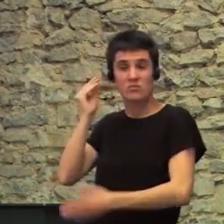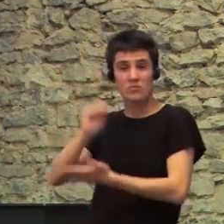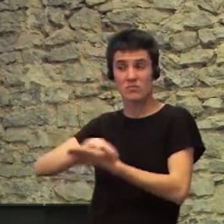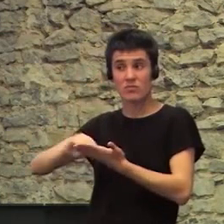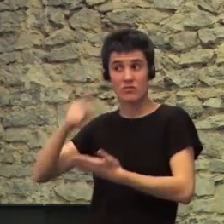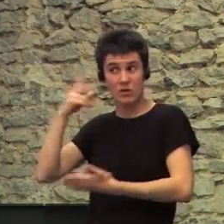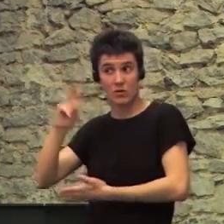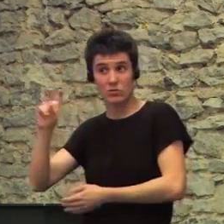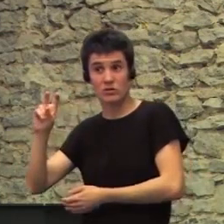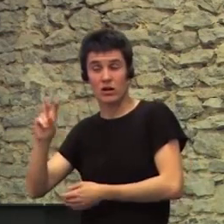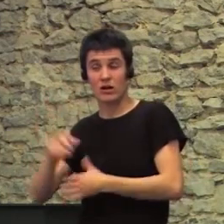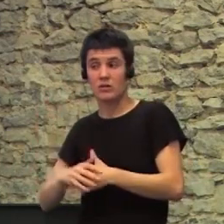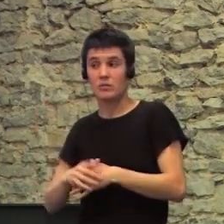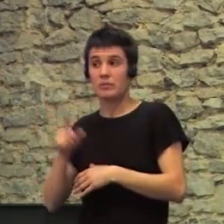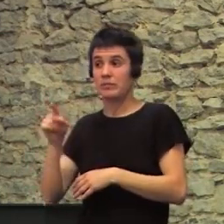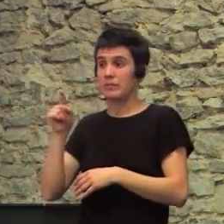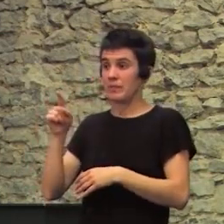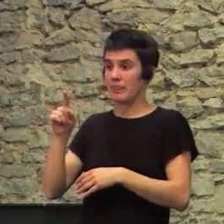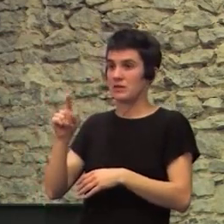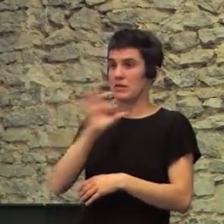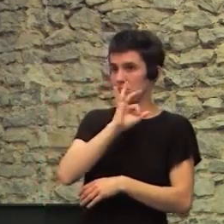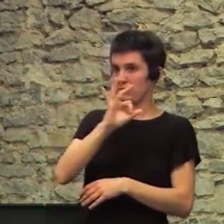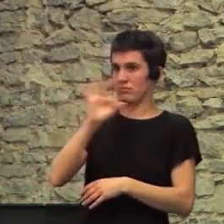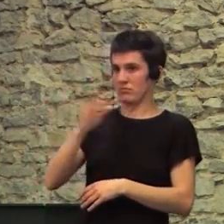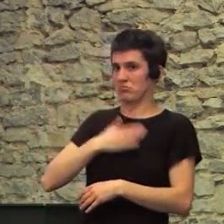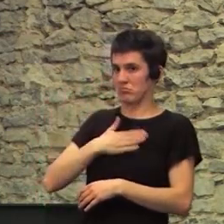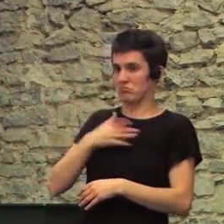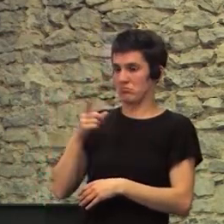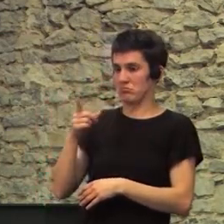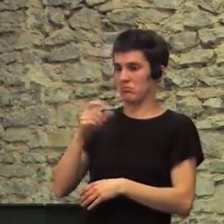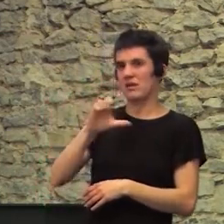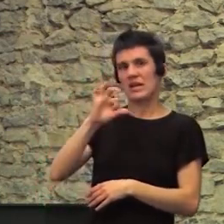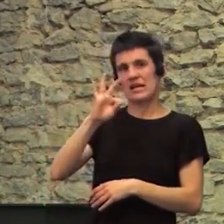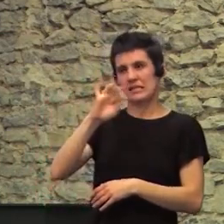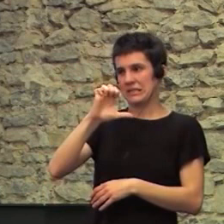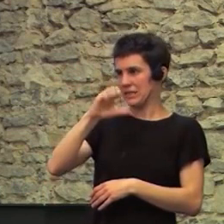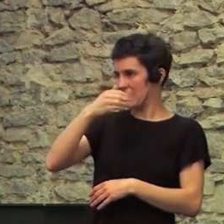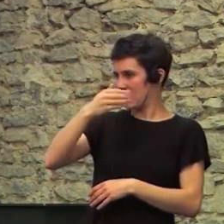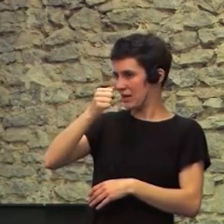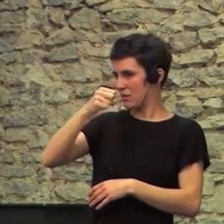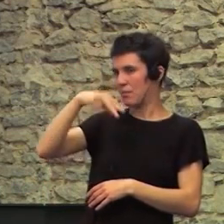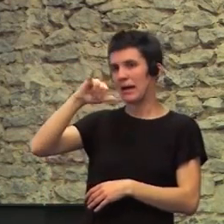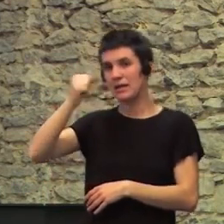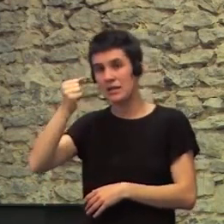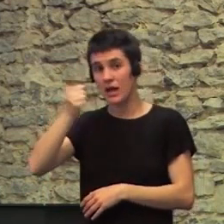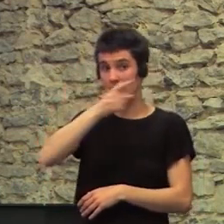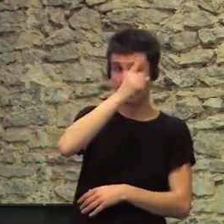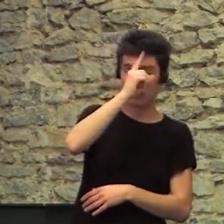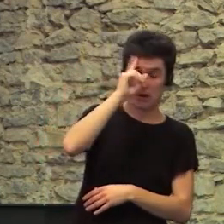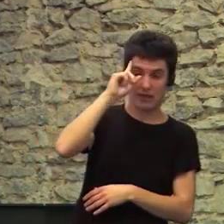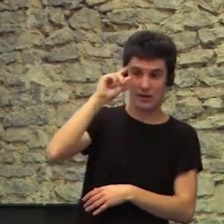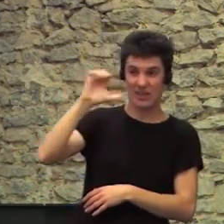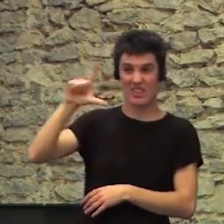alférez, que además era de San Sebastián, Estebanía de Valdaracete en Madrid, Elena